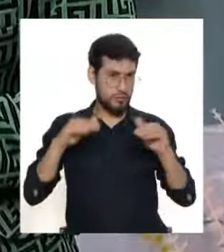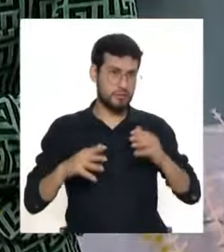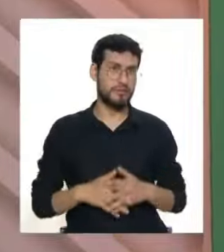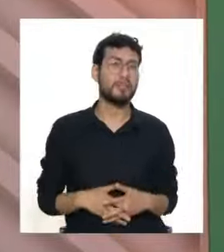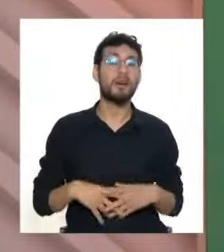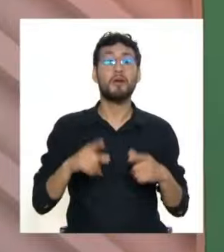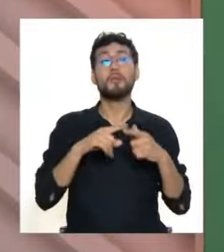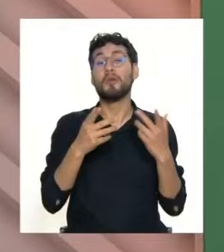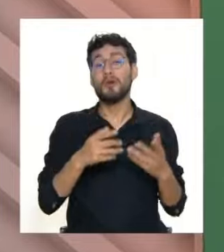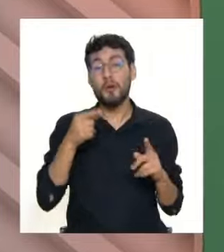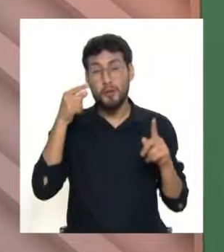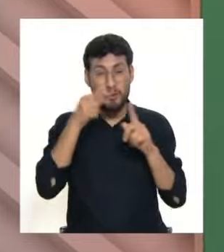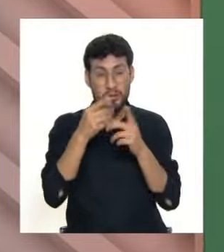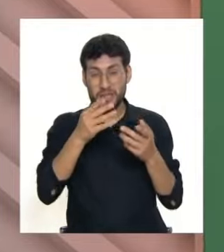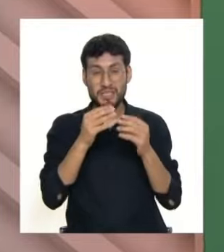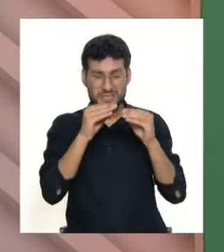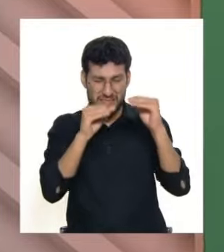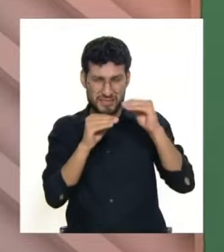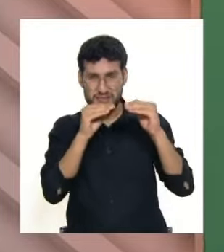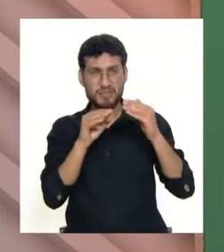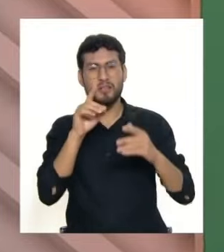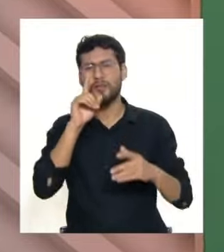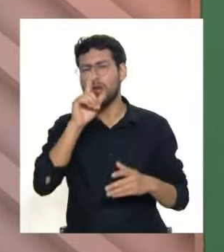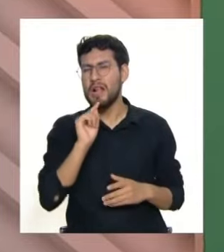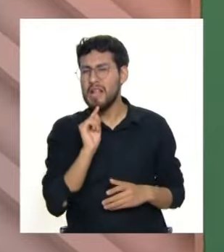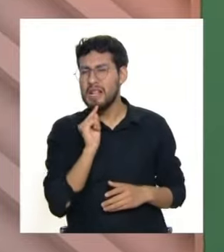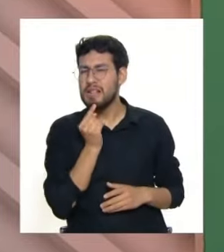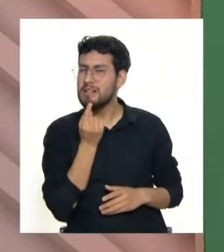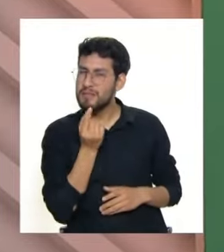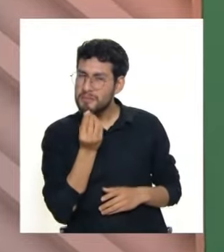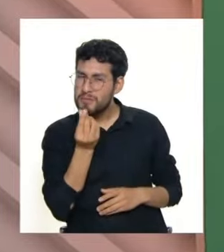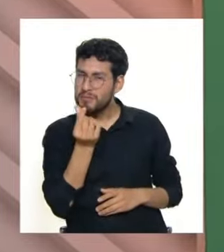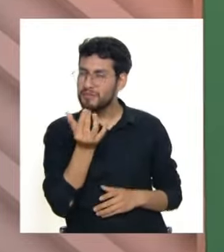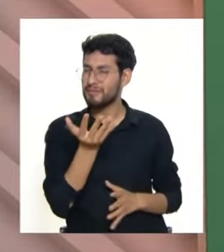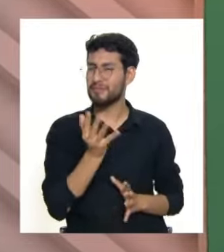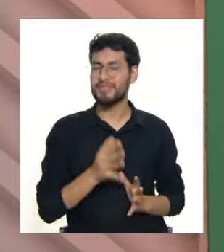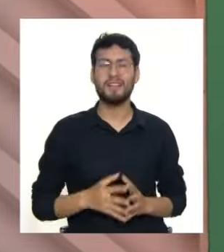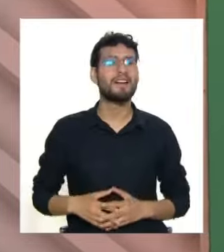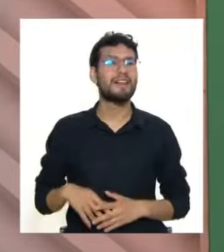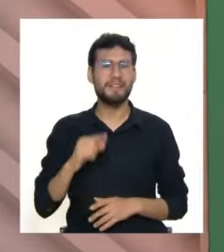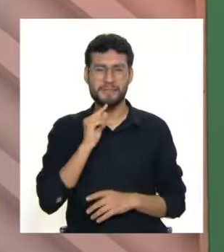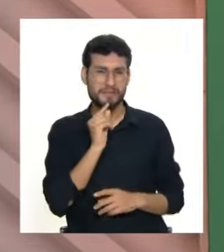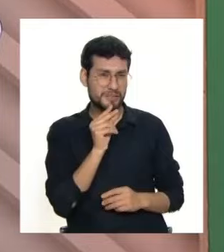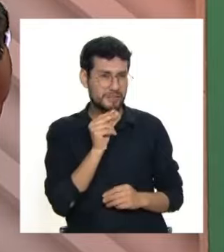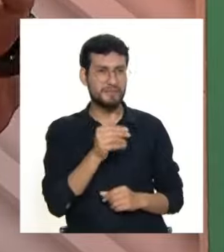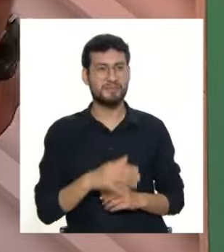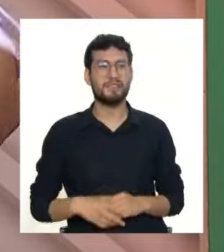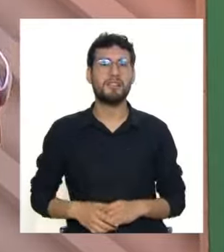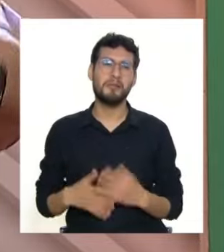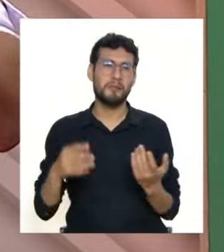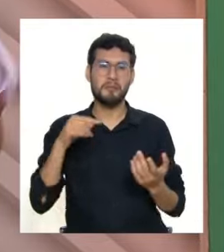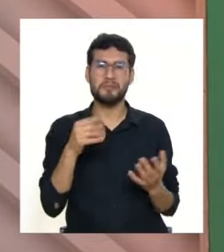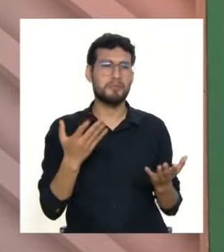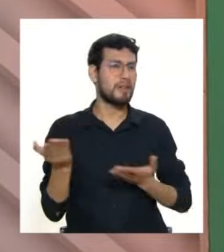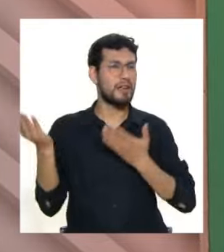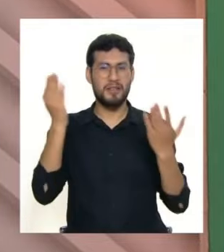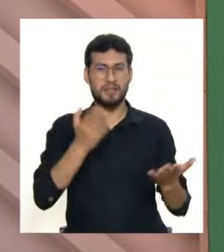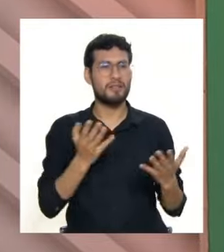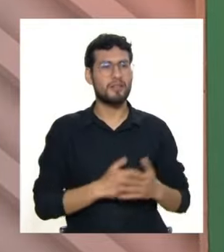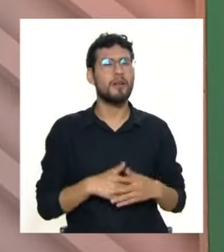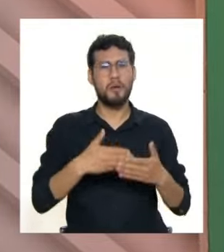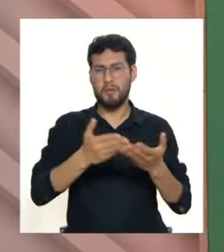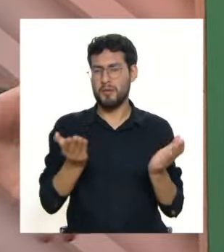el cliente. Pero el punto de quiebre no, pues. Es como una limonadita. Claro. Básicamente, ¿no? Una limonadita. Y pues esto traemos